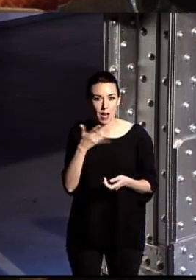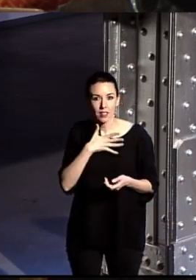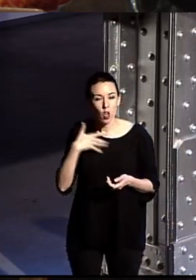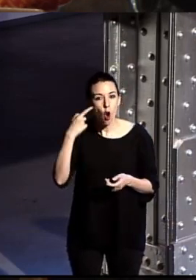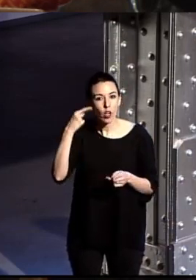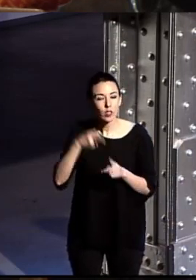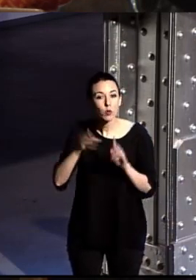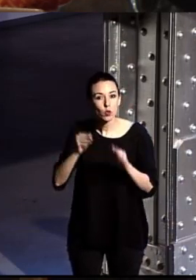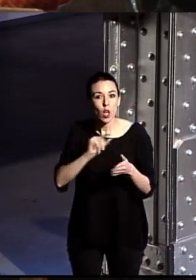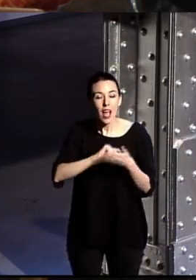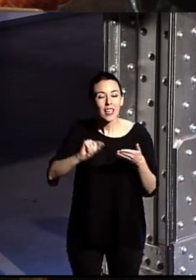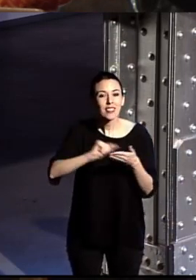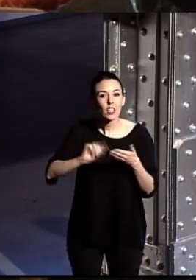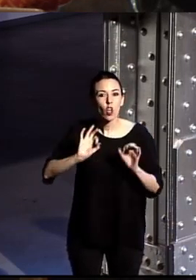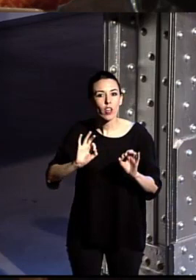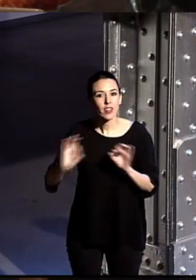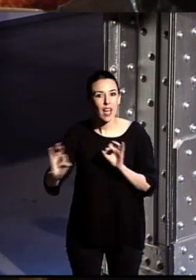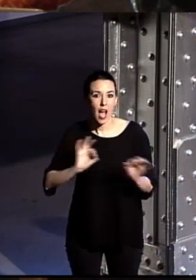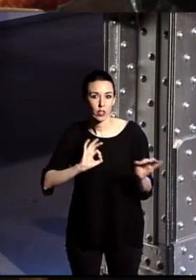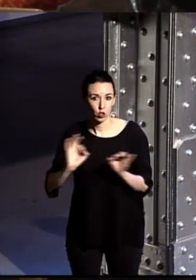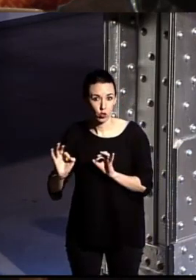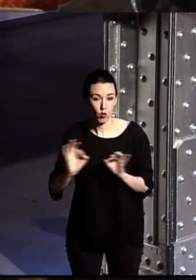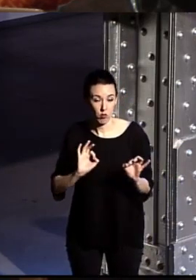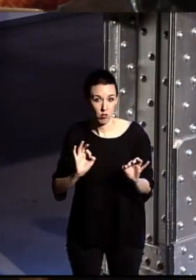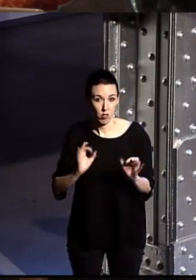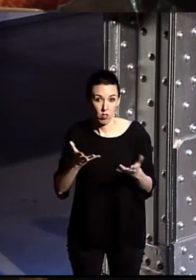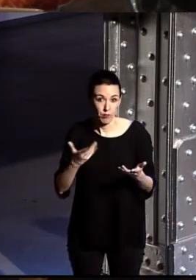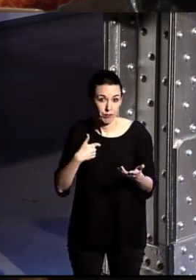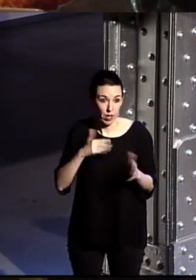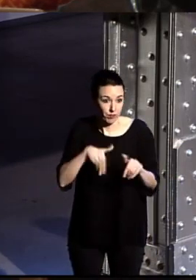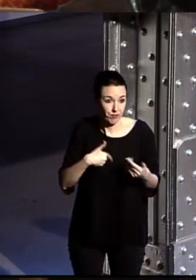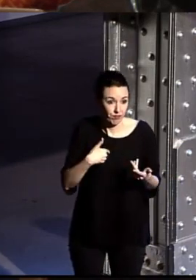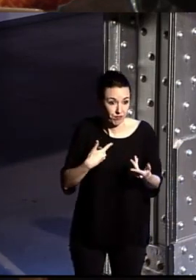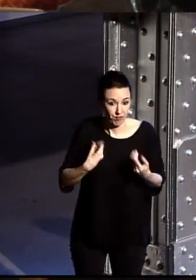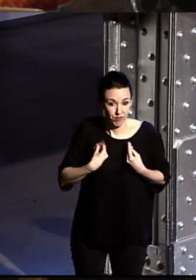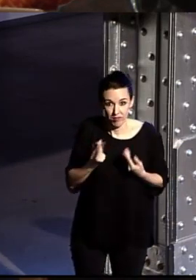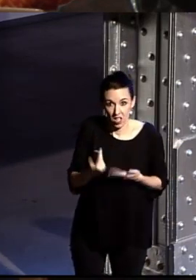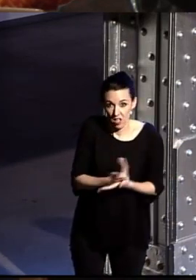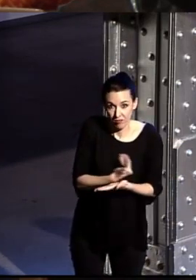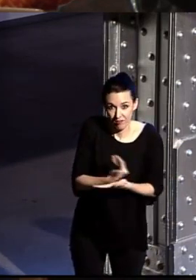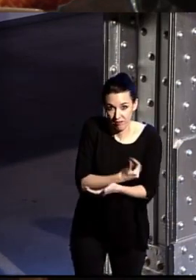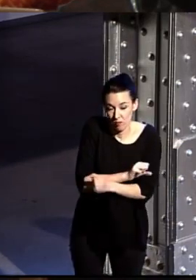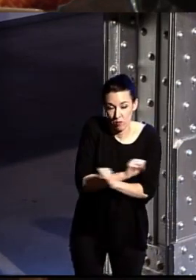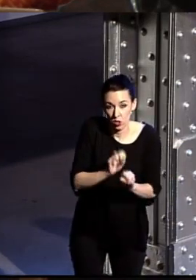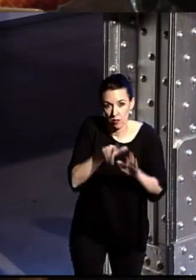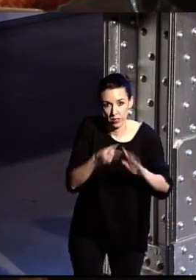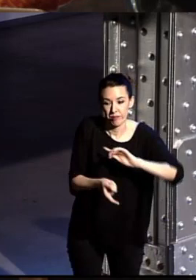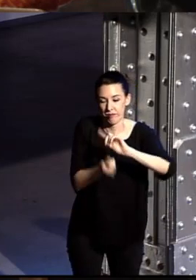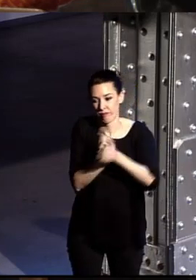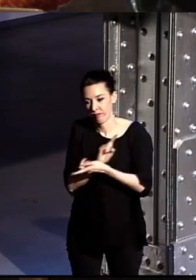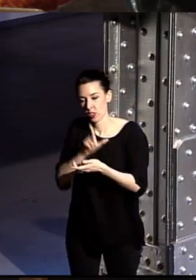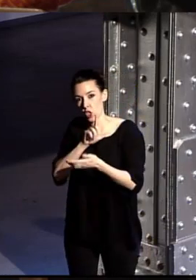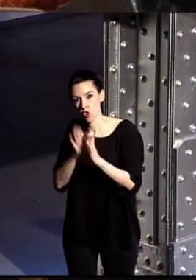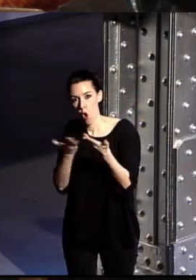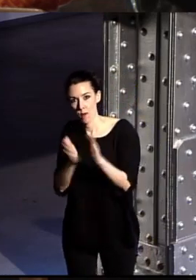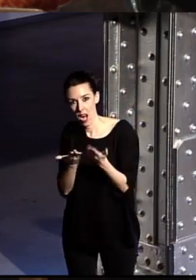a ser era escritor de teatro. Lo que pasa que por ese camino no se podía ganar la vida y fue cuando cambió, pero